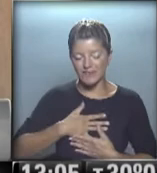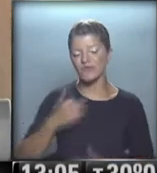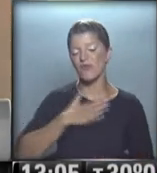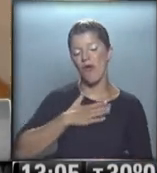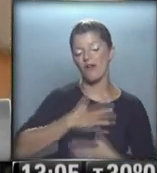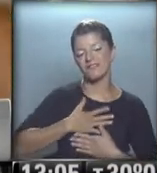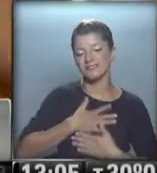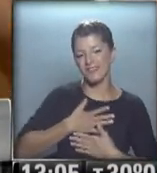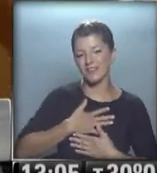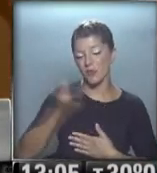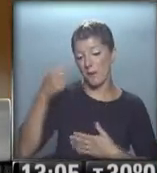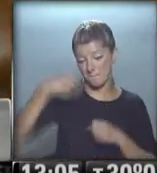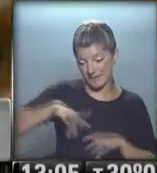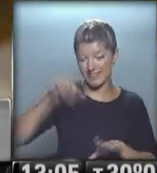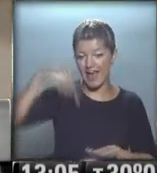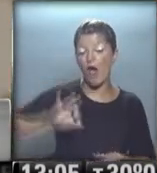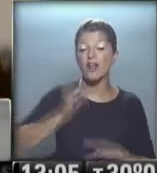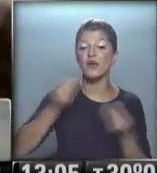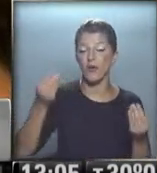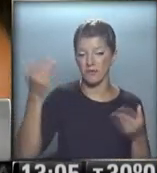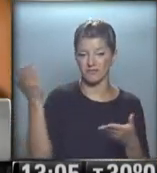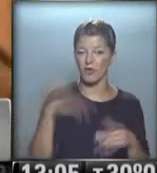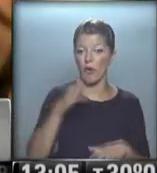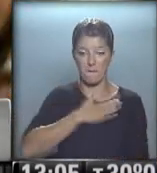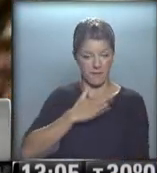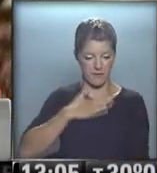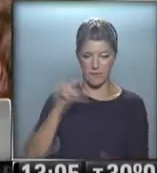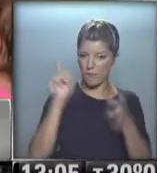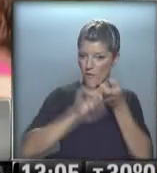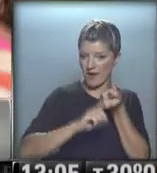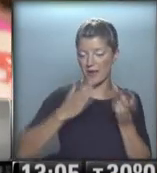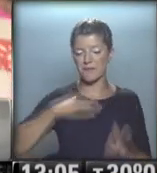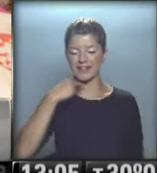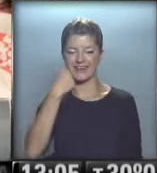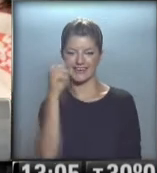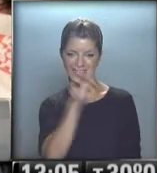muy feliz de empezar el año así, con la mujer que tengo y la hija que tengo.